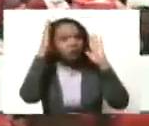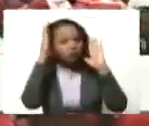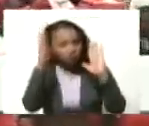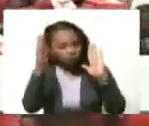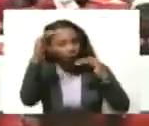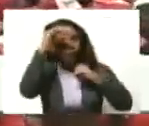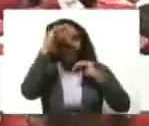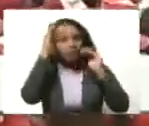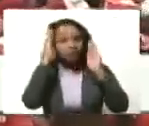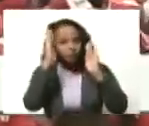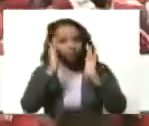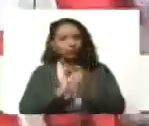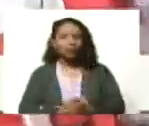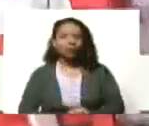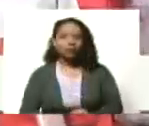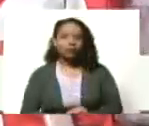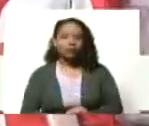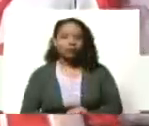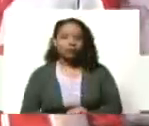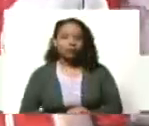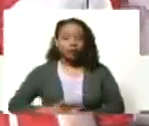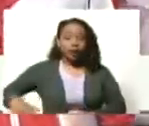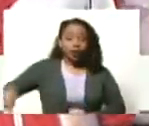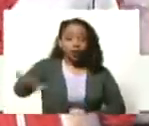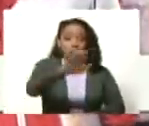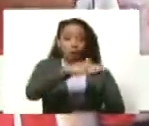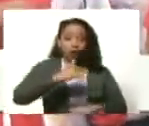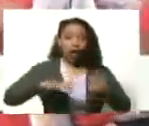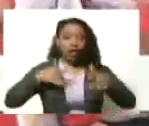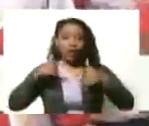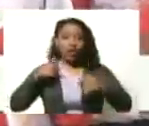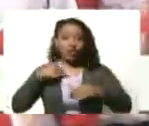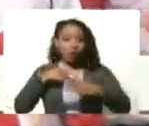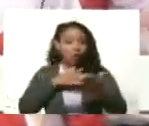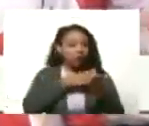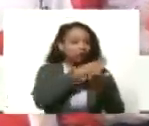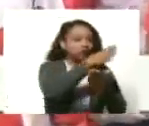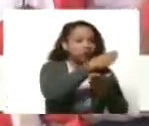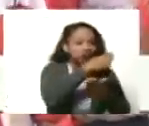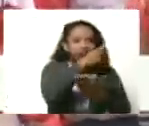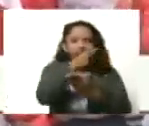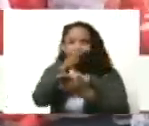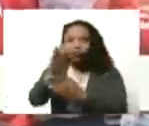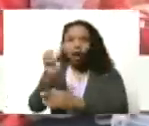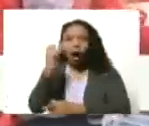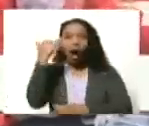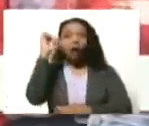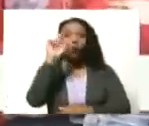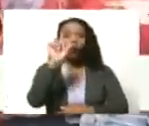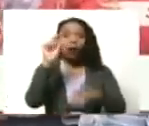escuchen. De todos estos actos por donde yo he ido, ha surgido una palabra